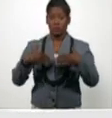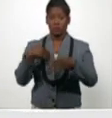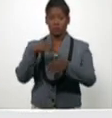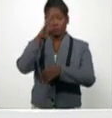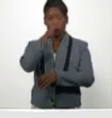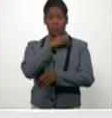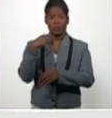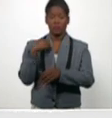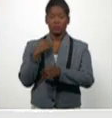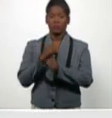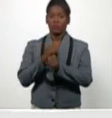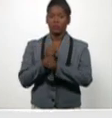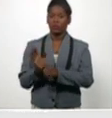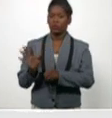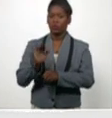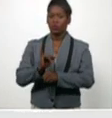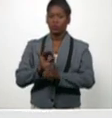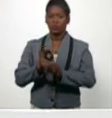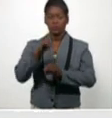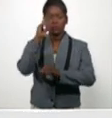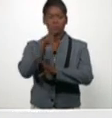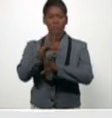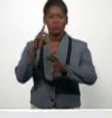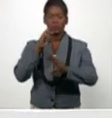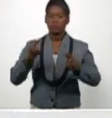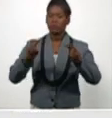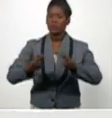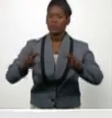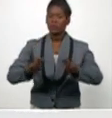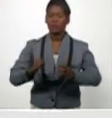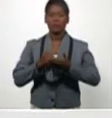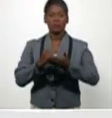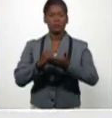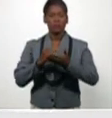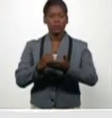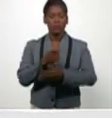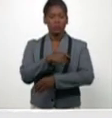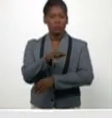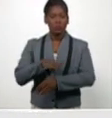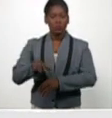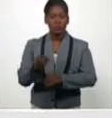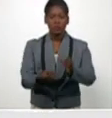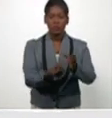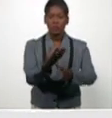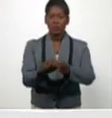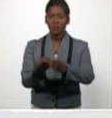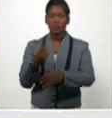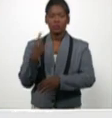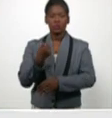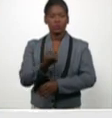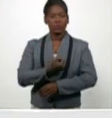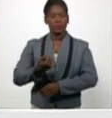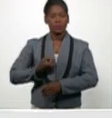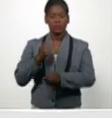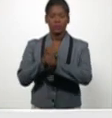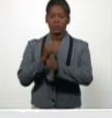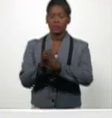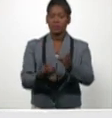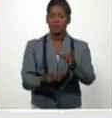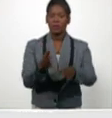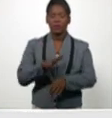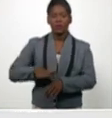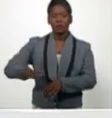los científicos que investigan y aportan, trabajamos para lograr esto. Yo pudiera darte